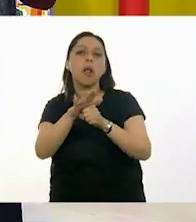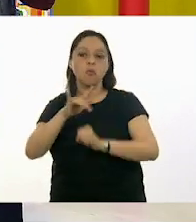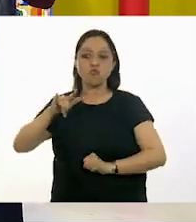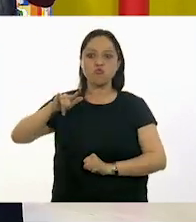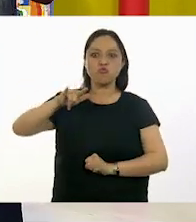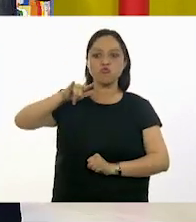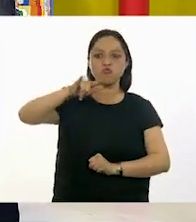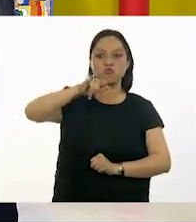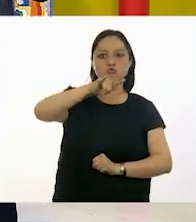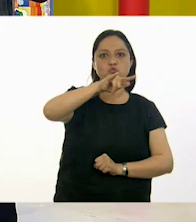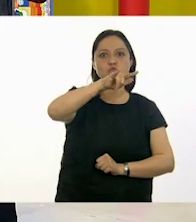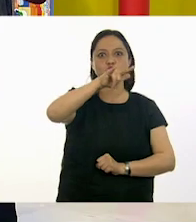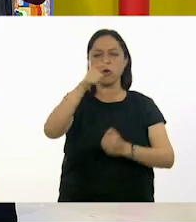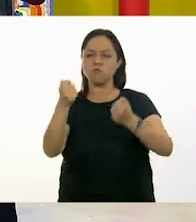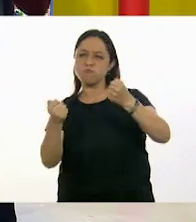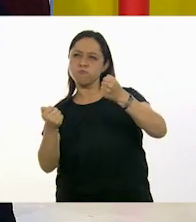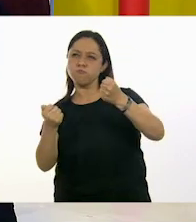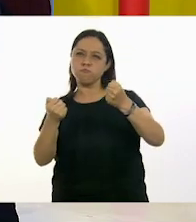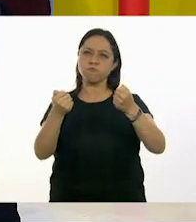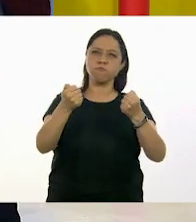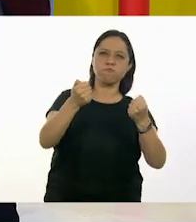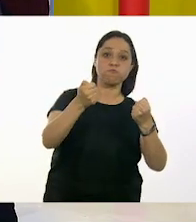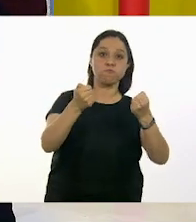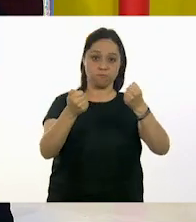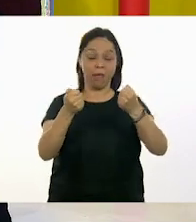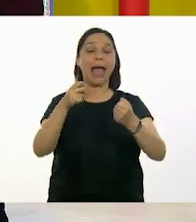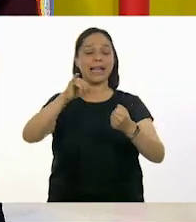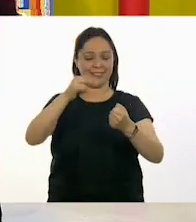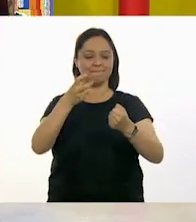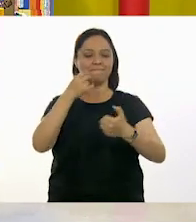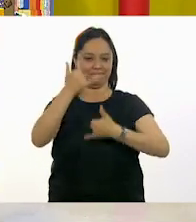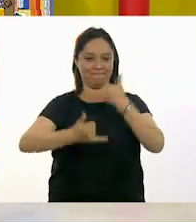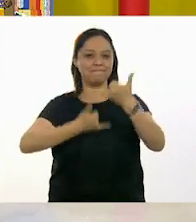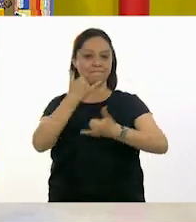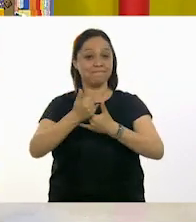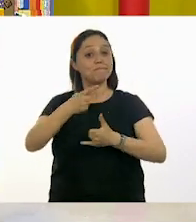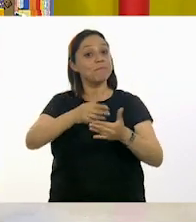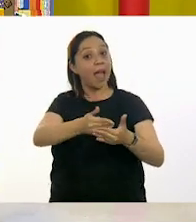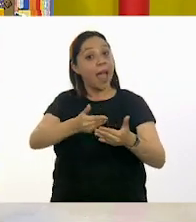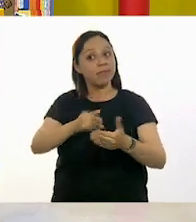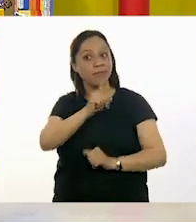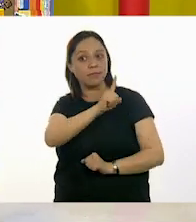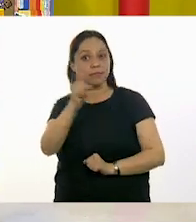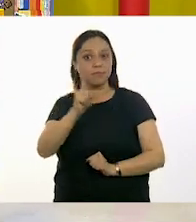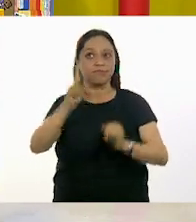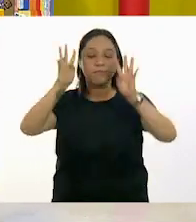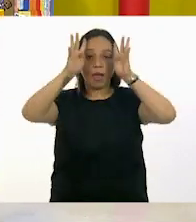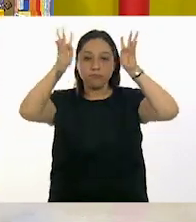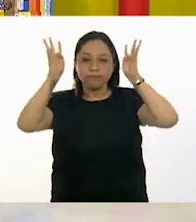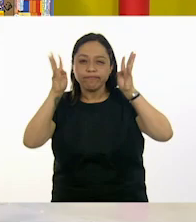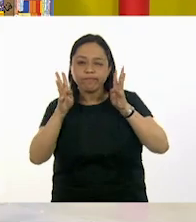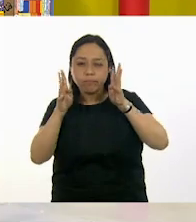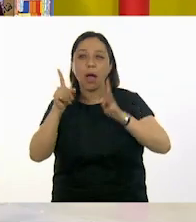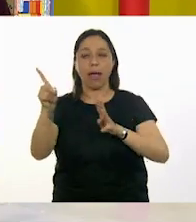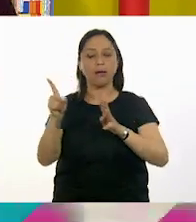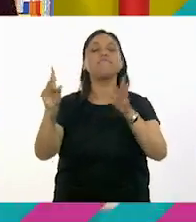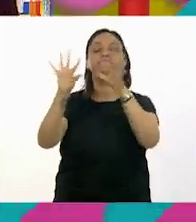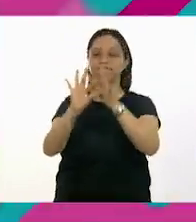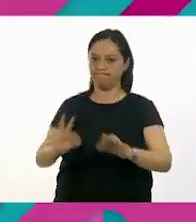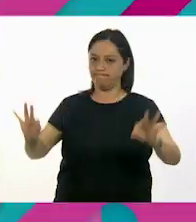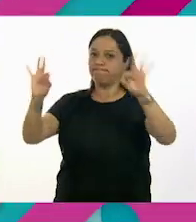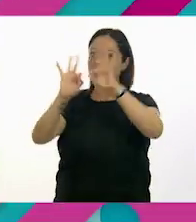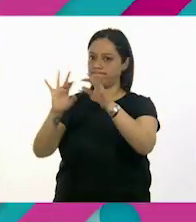Sí, vamos a jugar a ser controladores aéreos, pero antes, acompáñenme a ver a Holistor, que tiene algo muy importante que